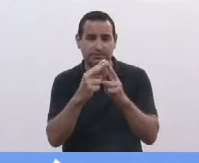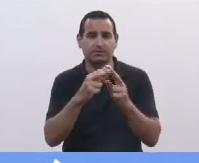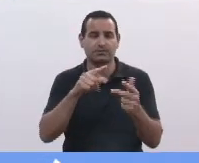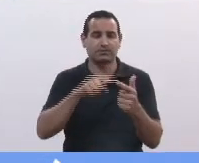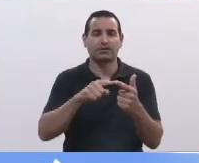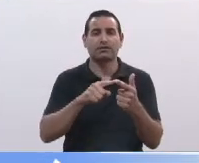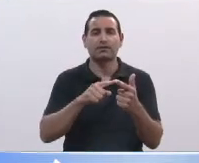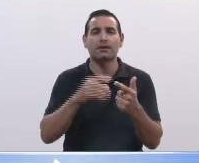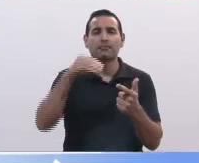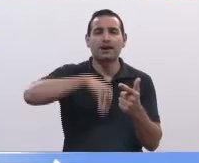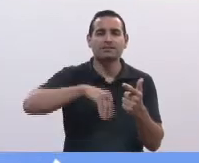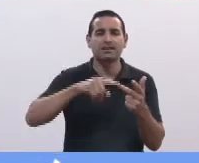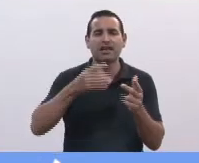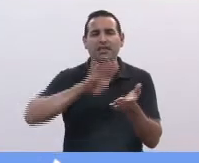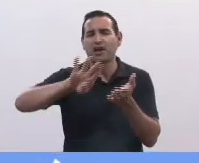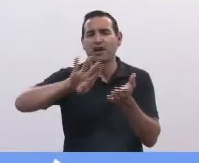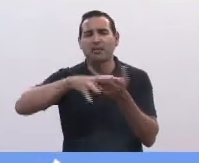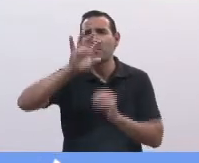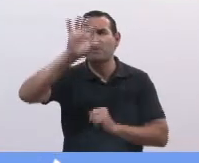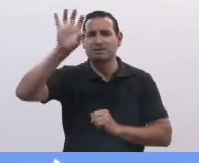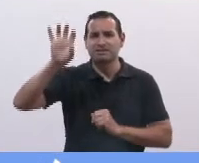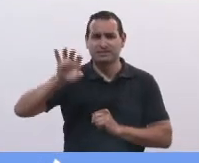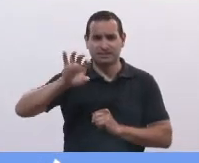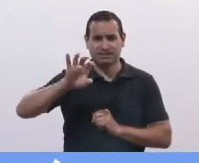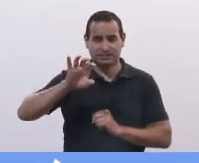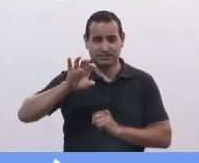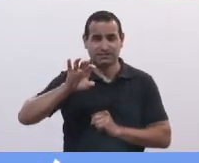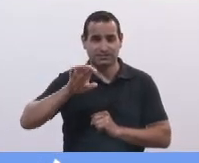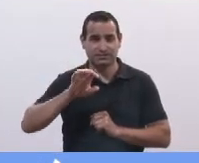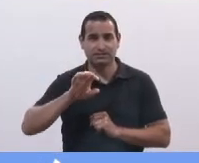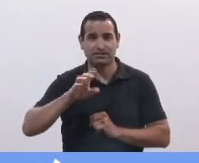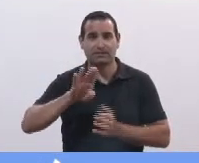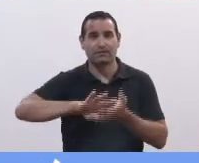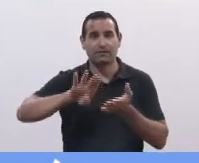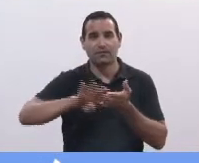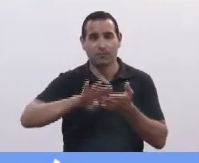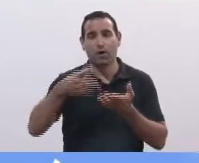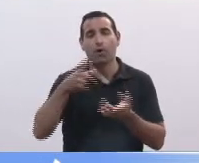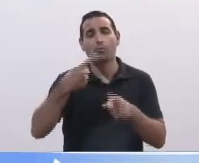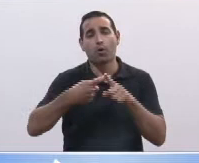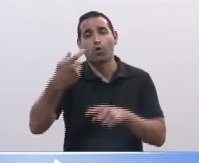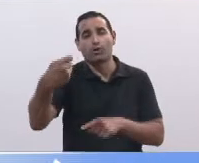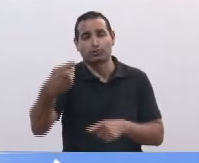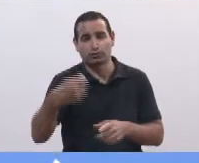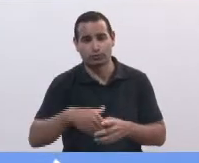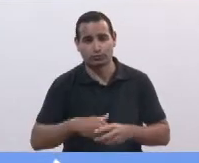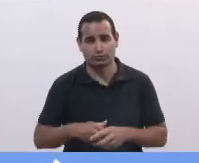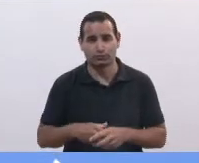pagado anteriormente, y deudas con las provincias por las cajas de jubilación.